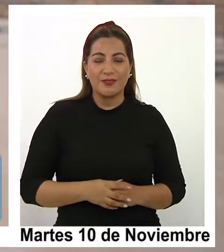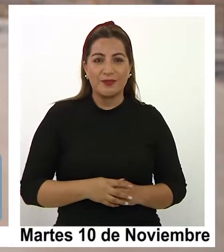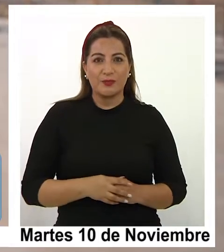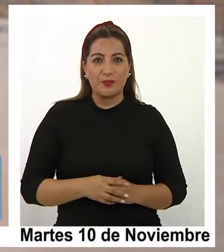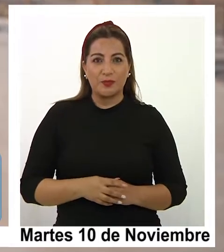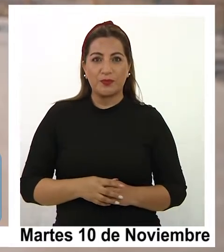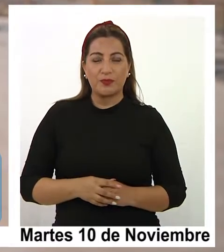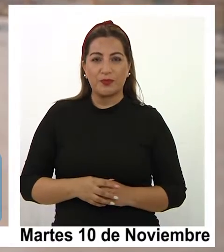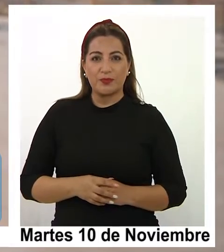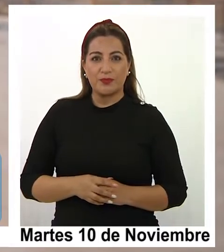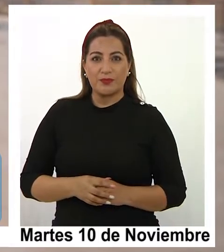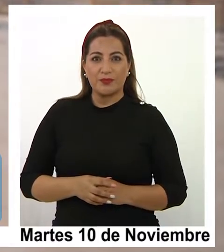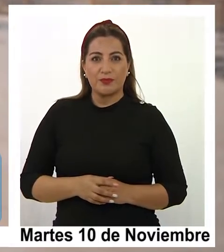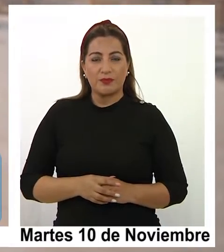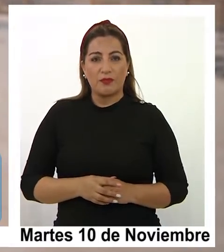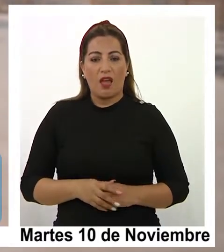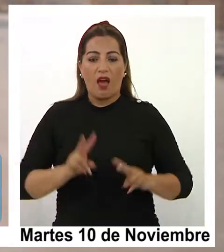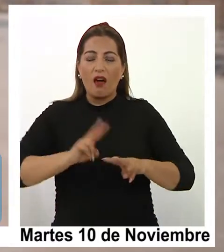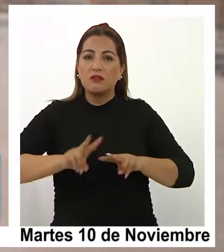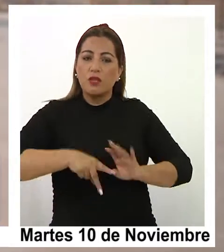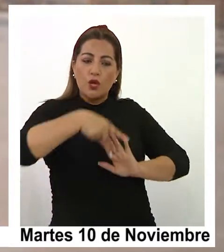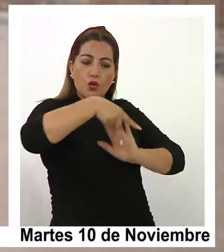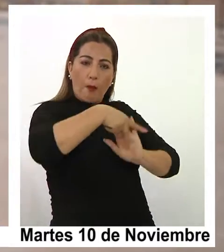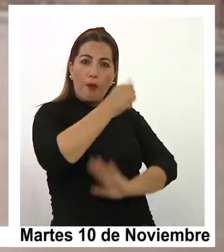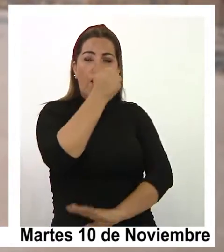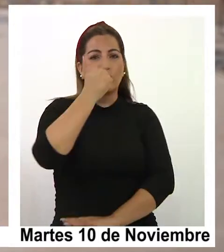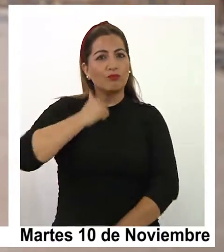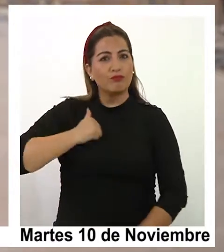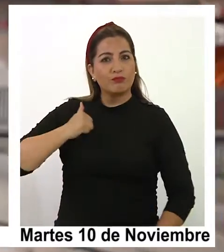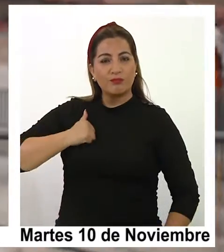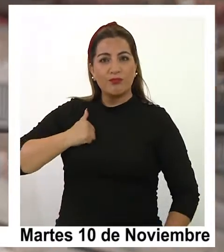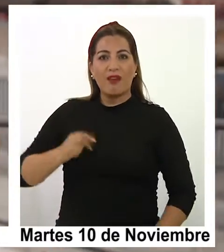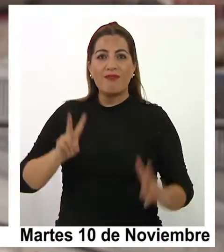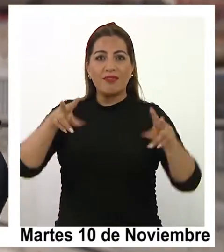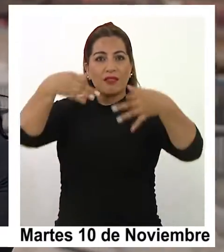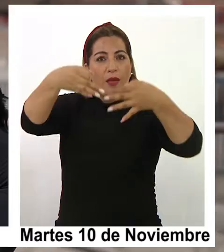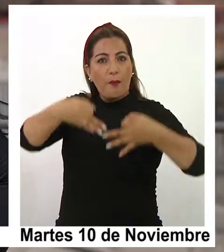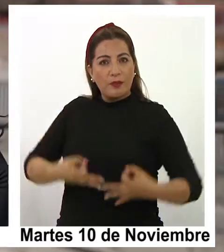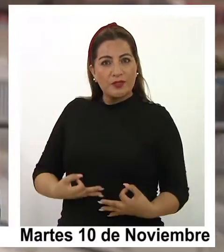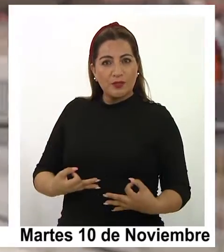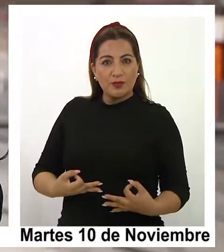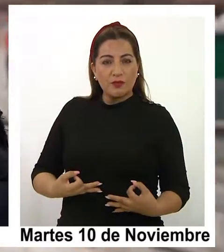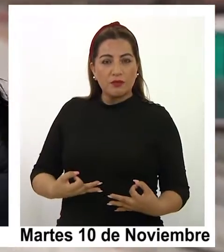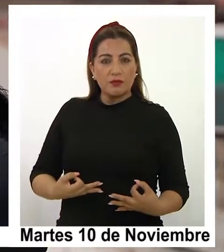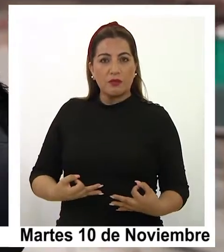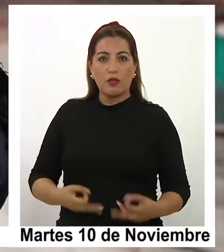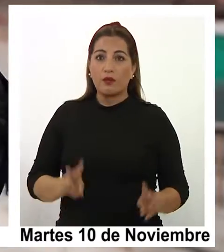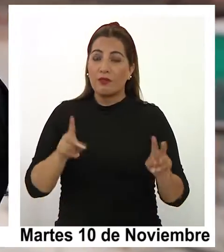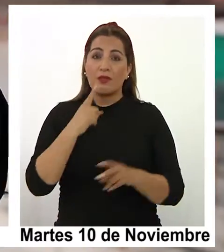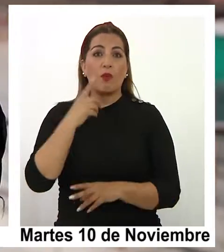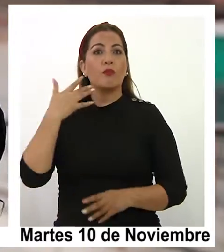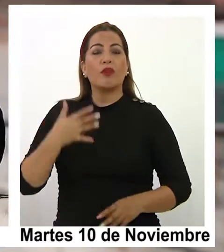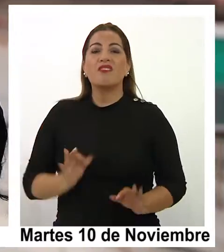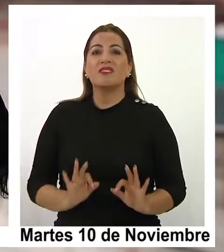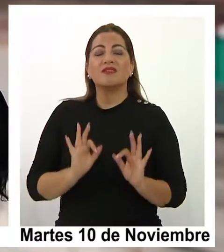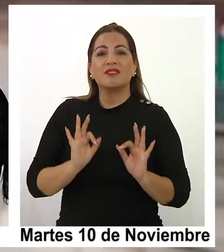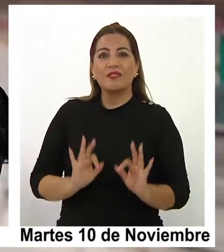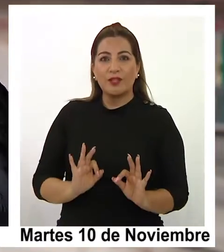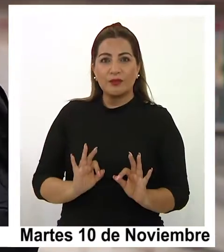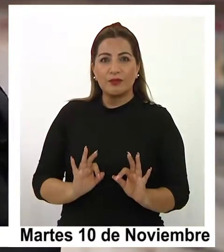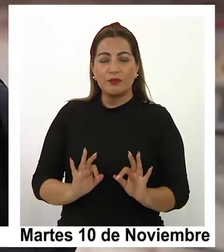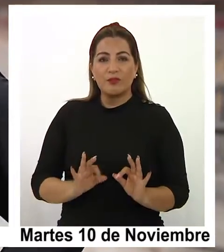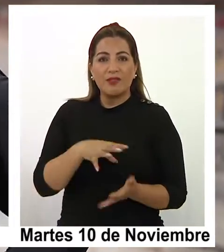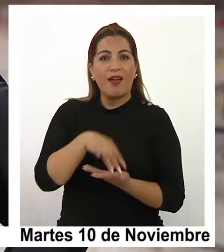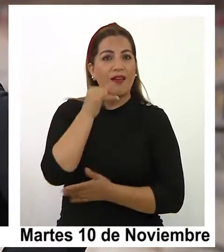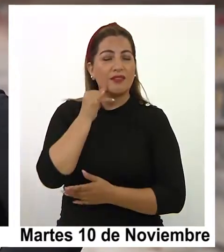las normativas, cumplir con la seguridad. Es muy importante en especial para